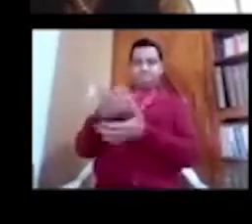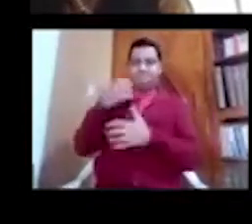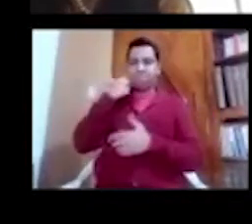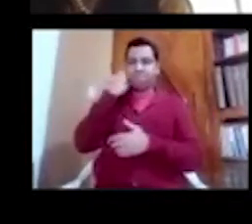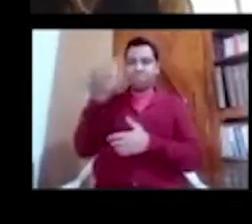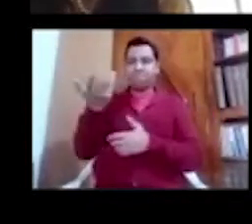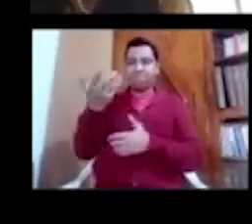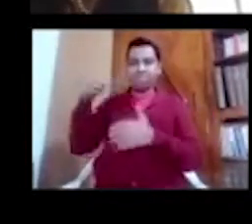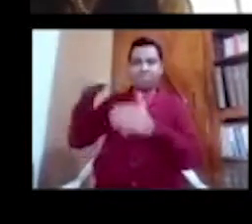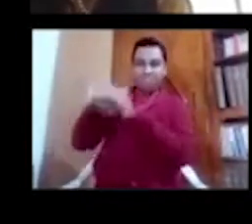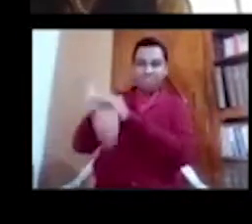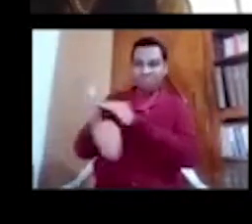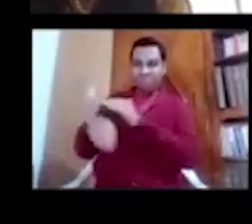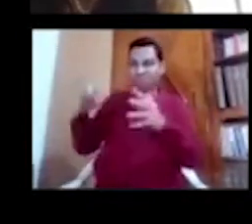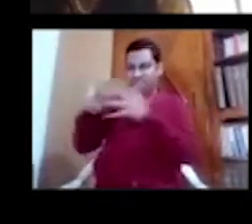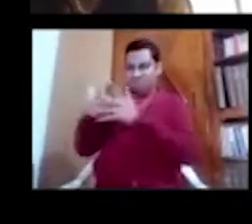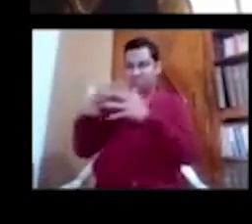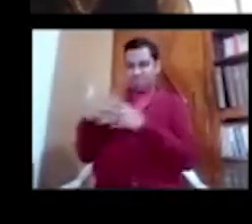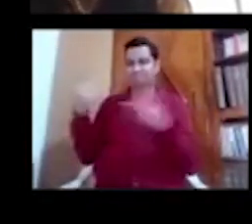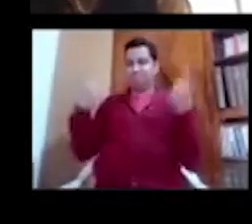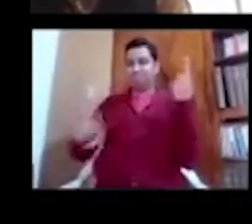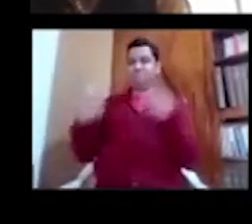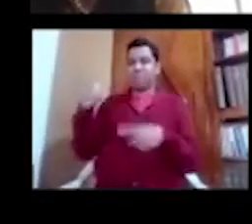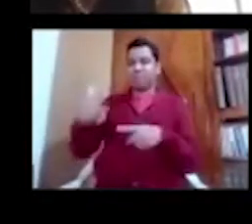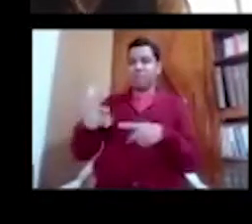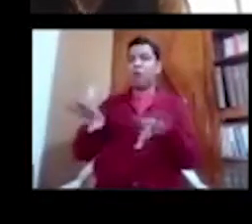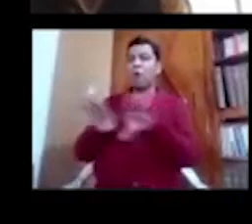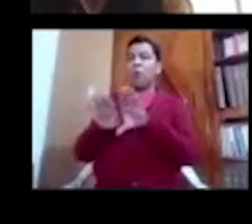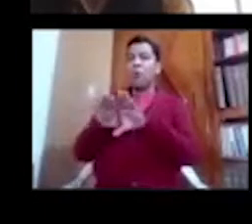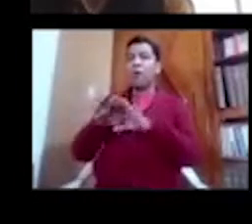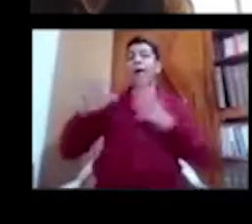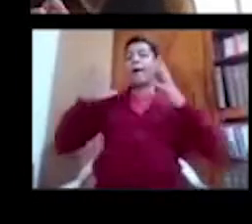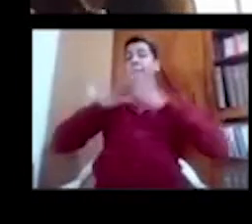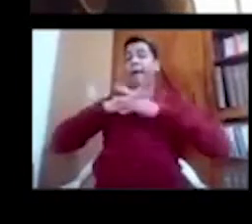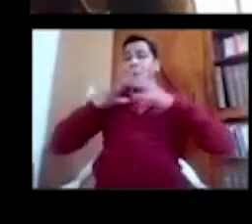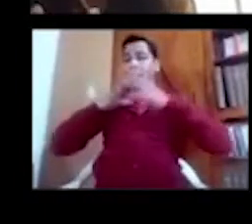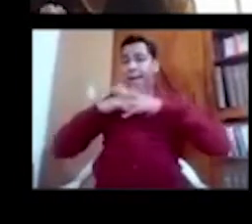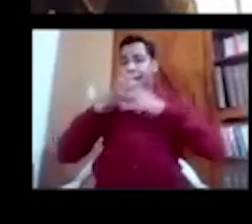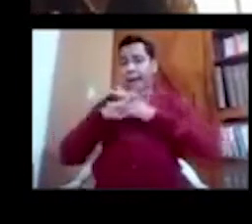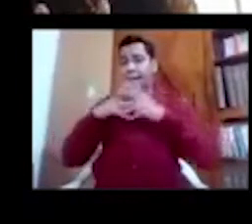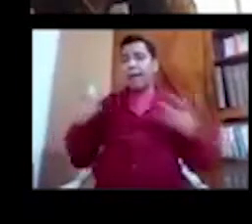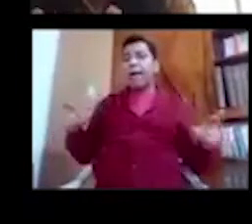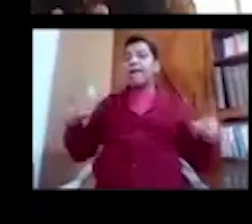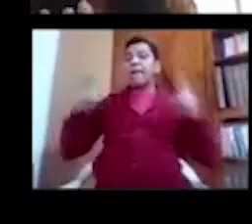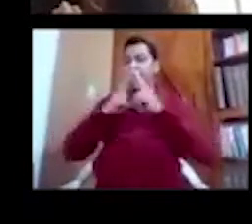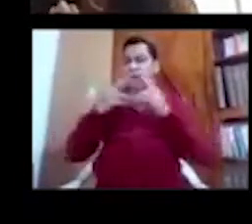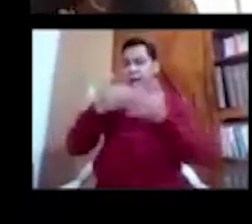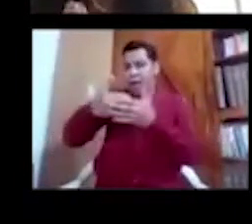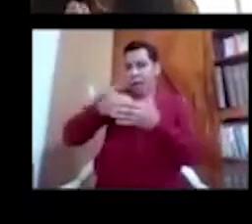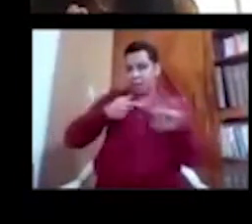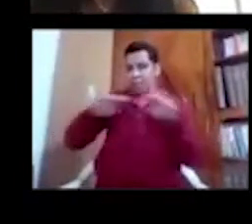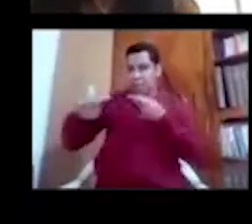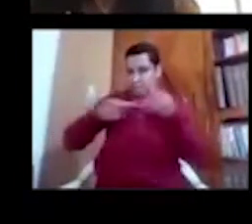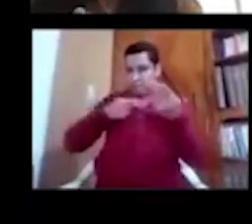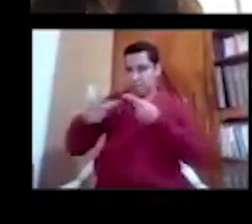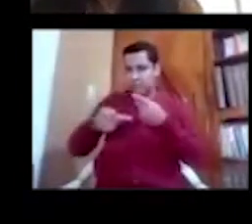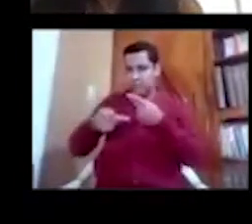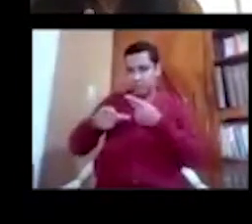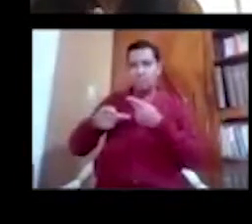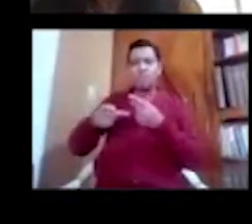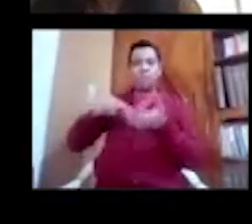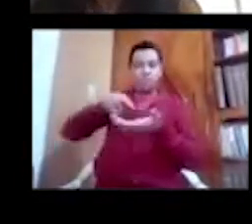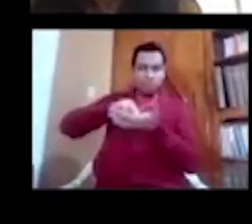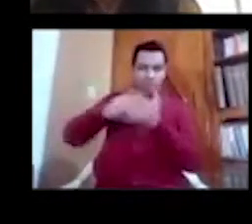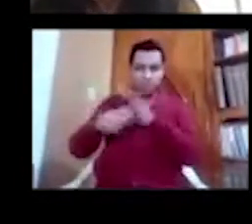digamos, dominadas a partir de una guerra ritual y de una guerra pragmática en los dos sentidos, y